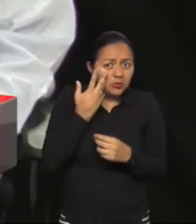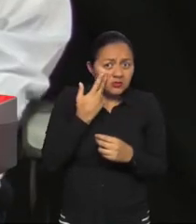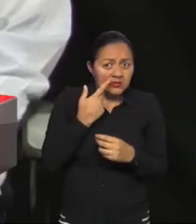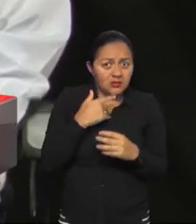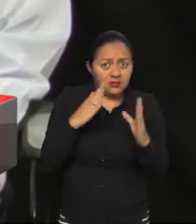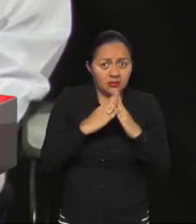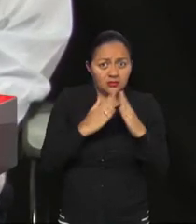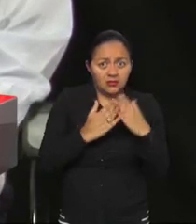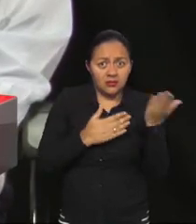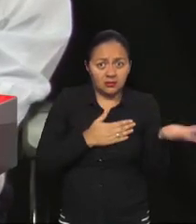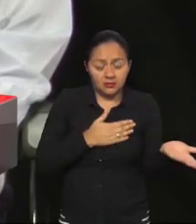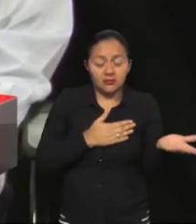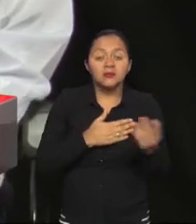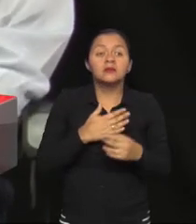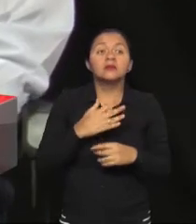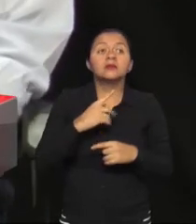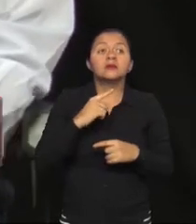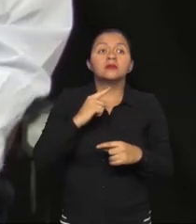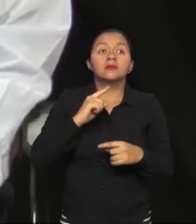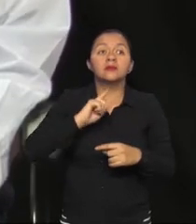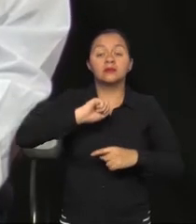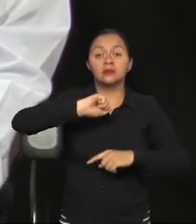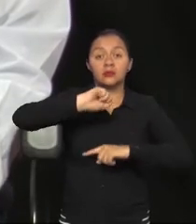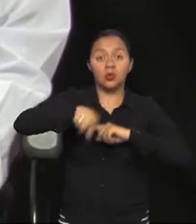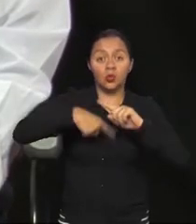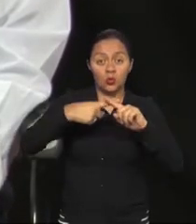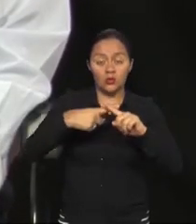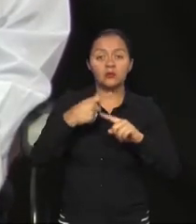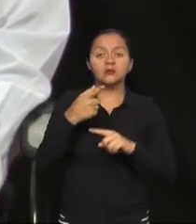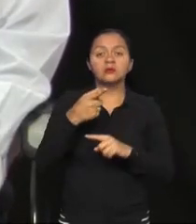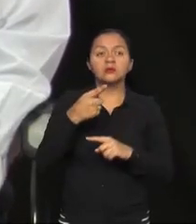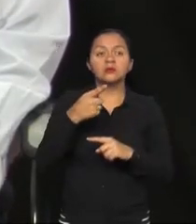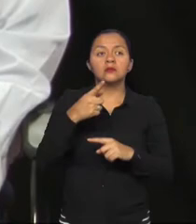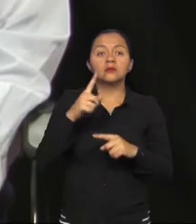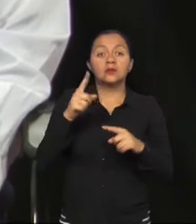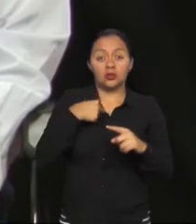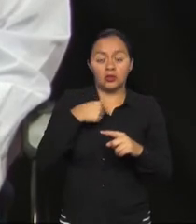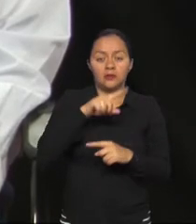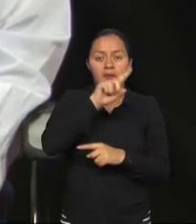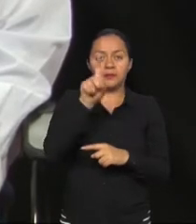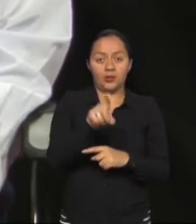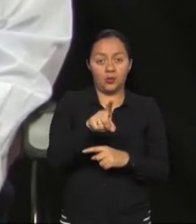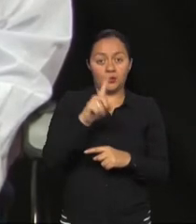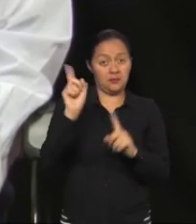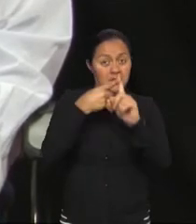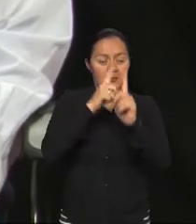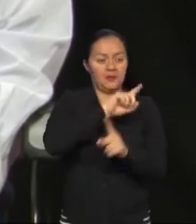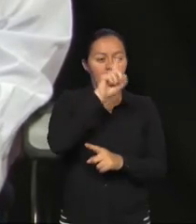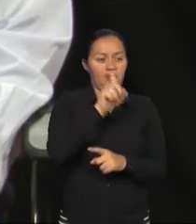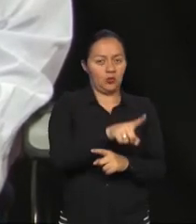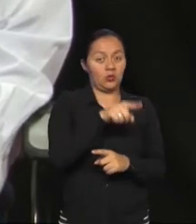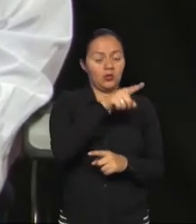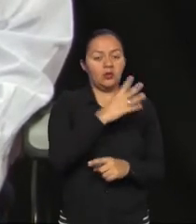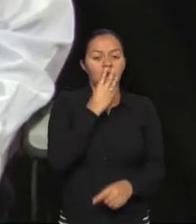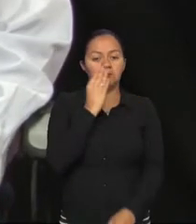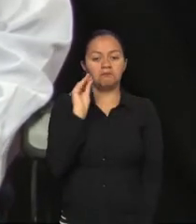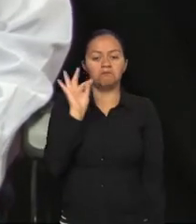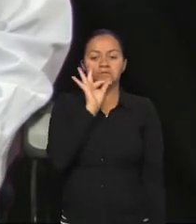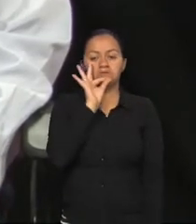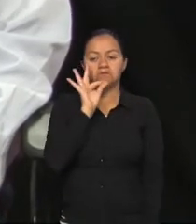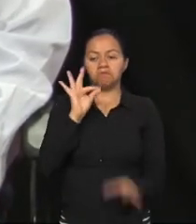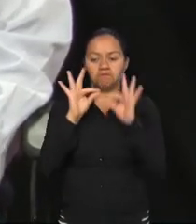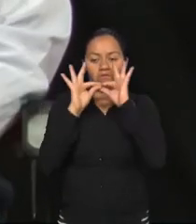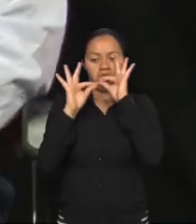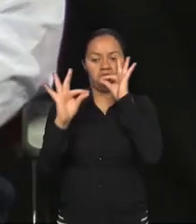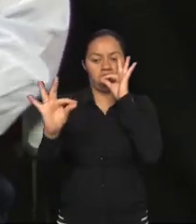Y lo interesante fue que una vez que superado el silencio de la primera pregunta, cuando alguien tomó la iniciativa de conversar